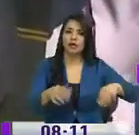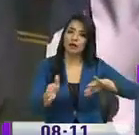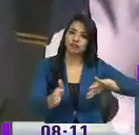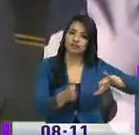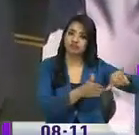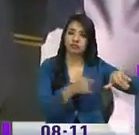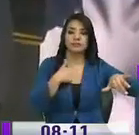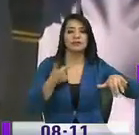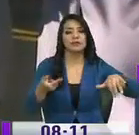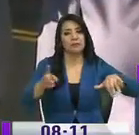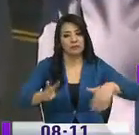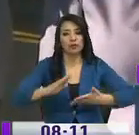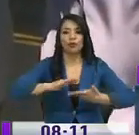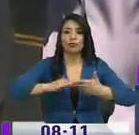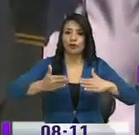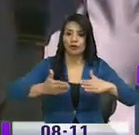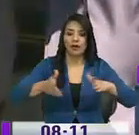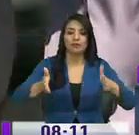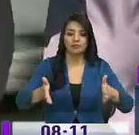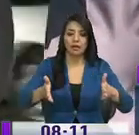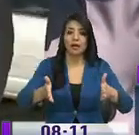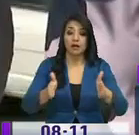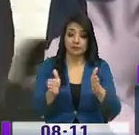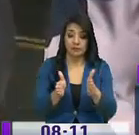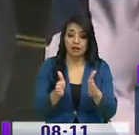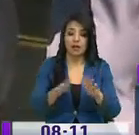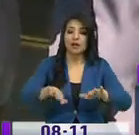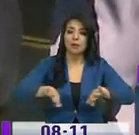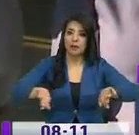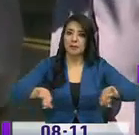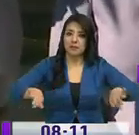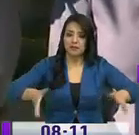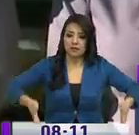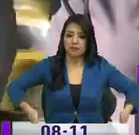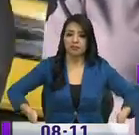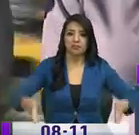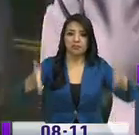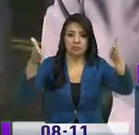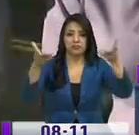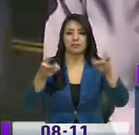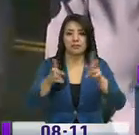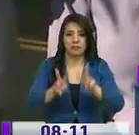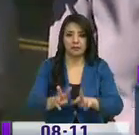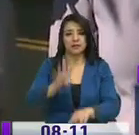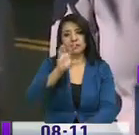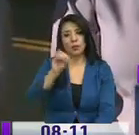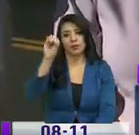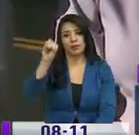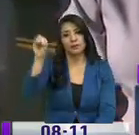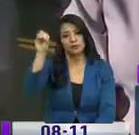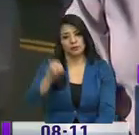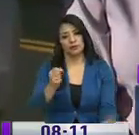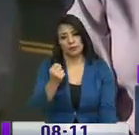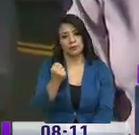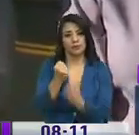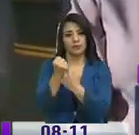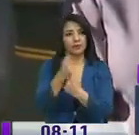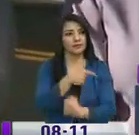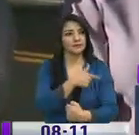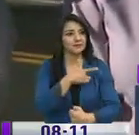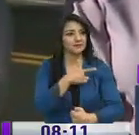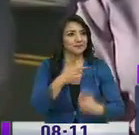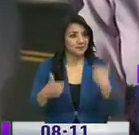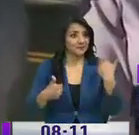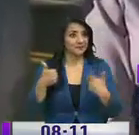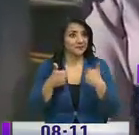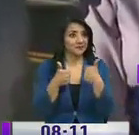también nosotros como comunidad y los vecinos también hemos hecho en su gran mayoría un 50% de aporte. ¿Están contentos entonces